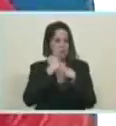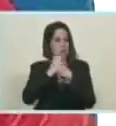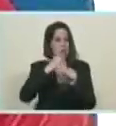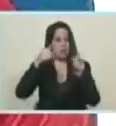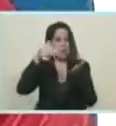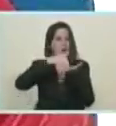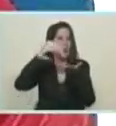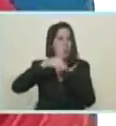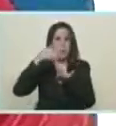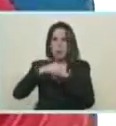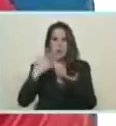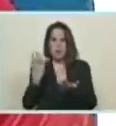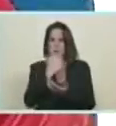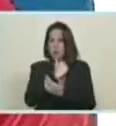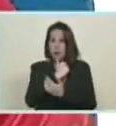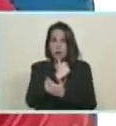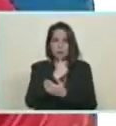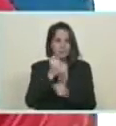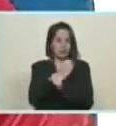sido imposible.